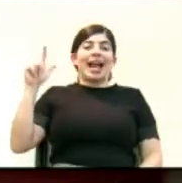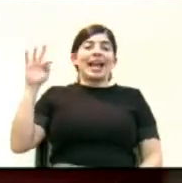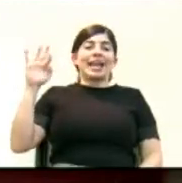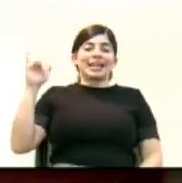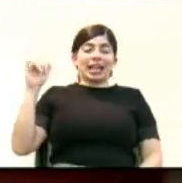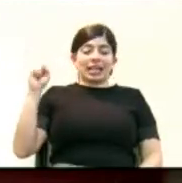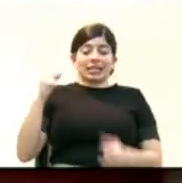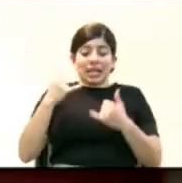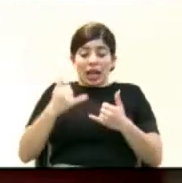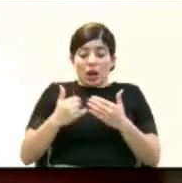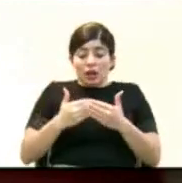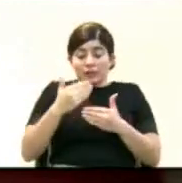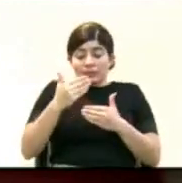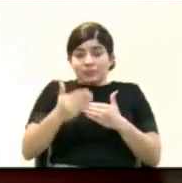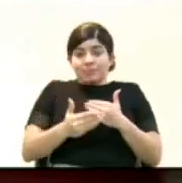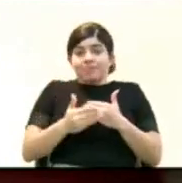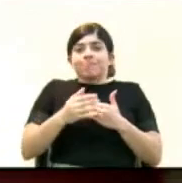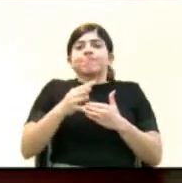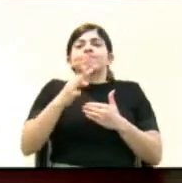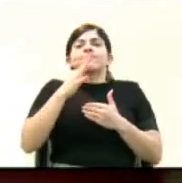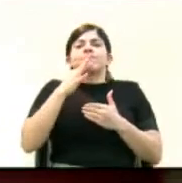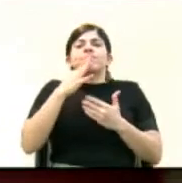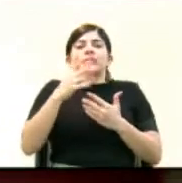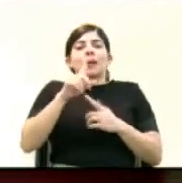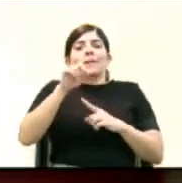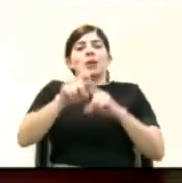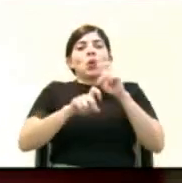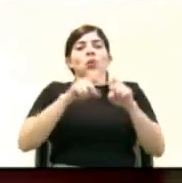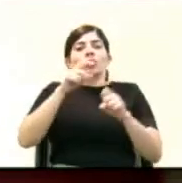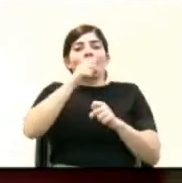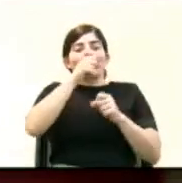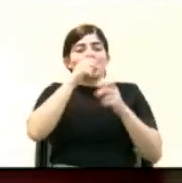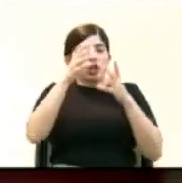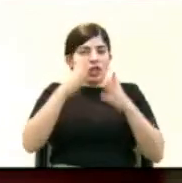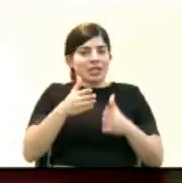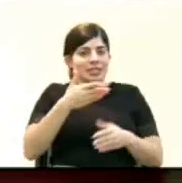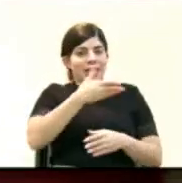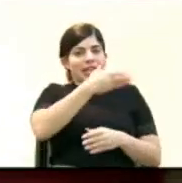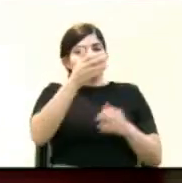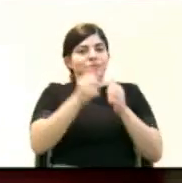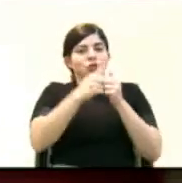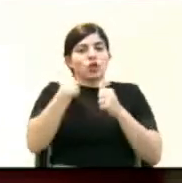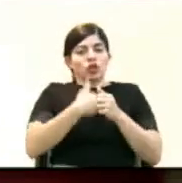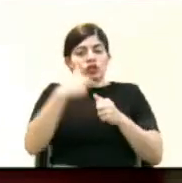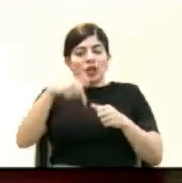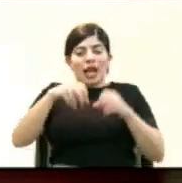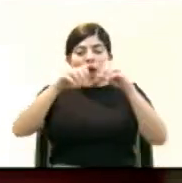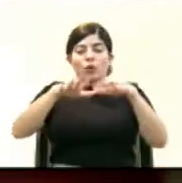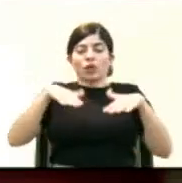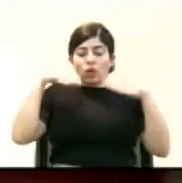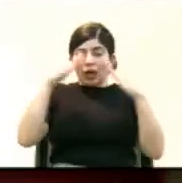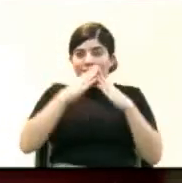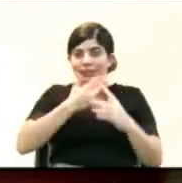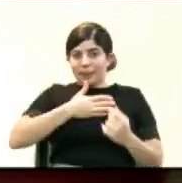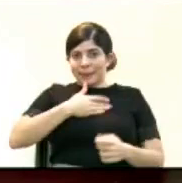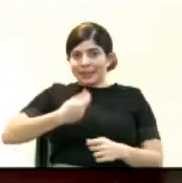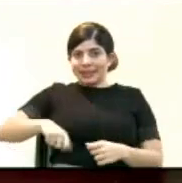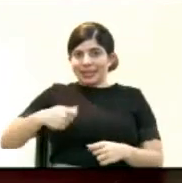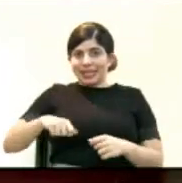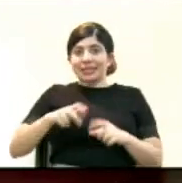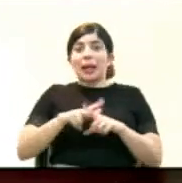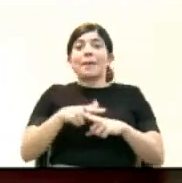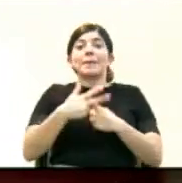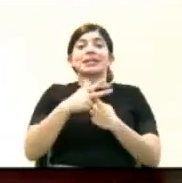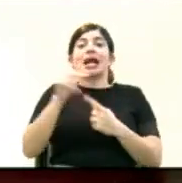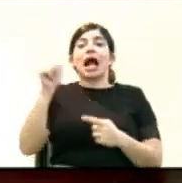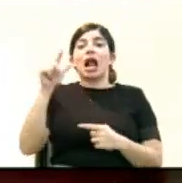presidencia.go.cr/alertas. Vamos a dar inicio al periodo de consultas por parte de los colegas que nos acompañan desde el auditorio de Casa Presidencial.